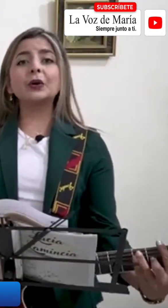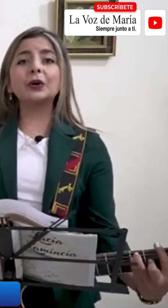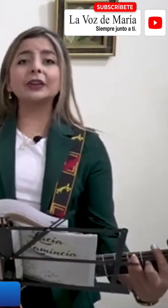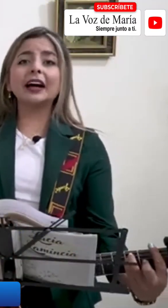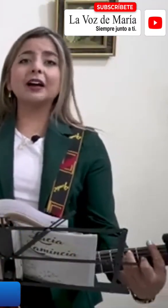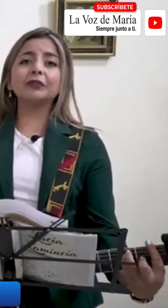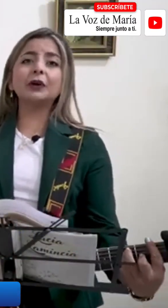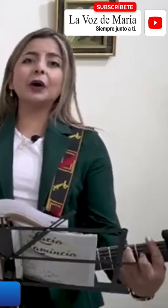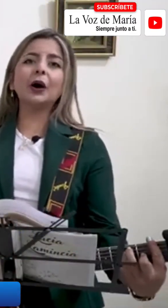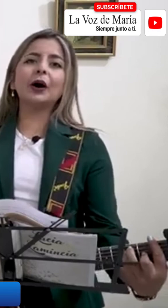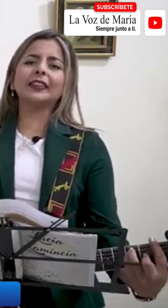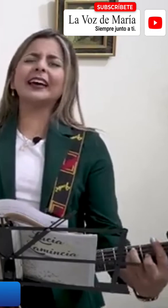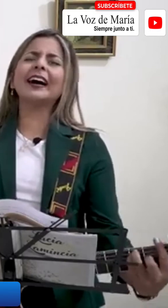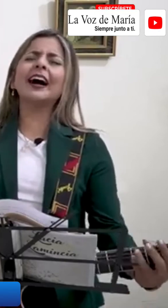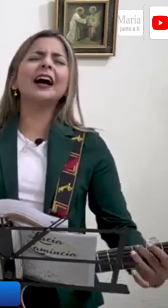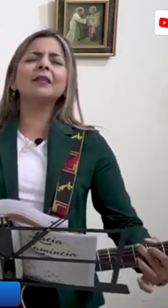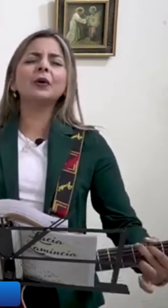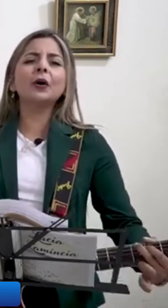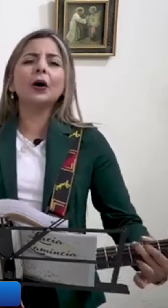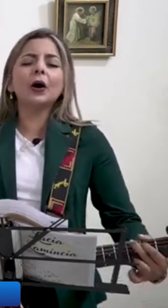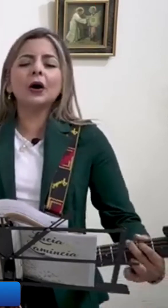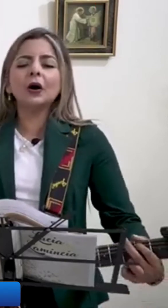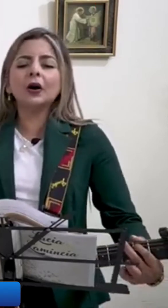Es una flor de